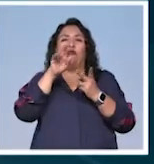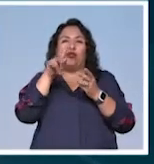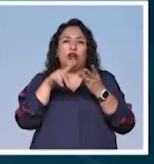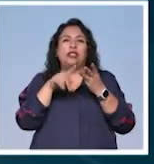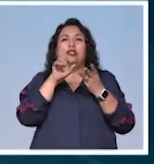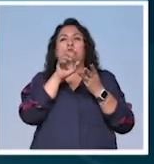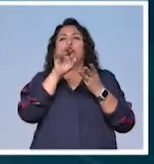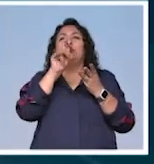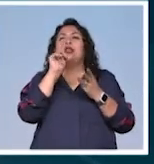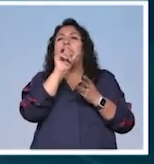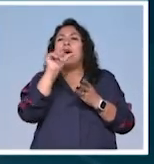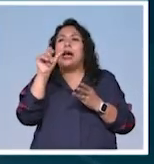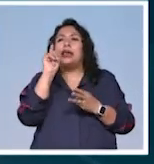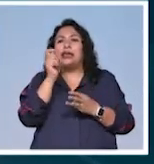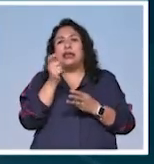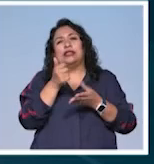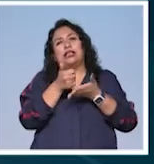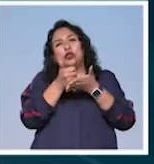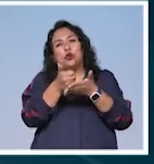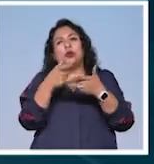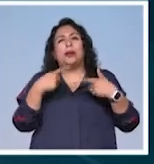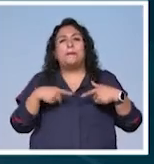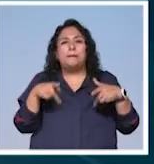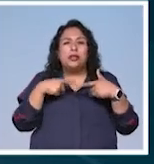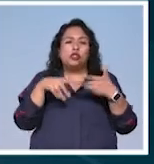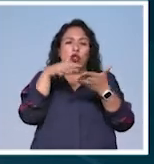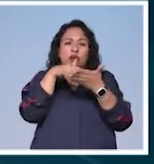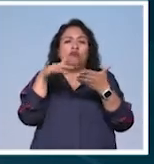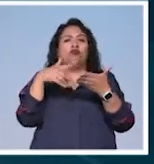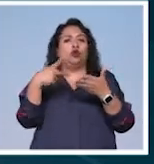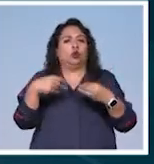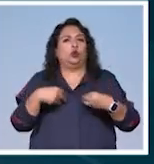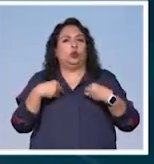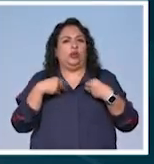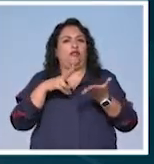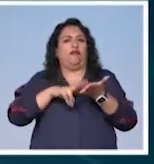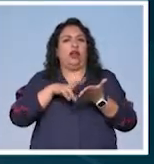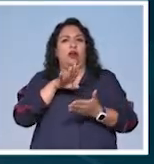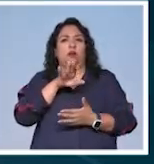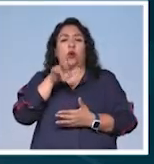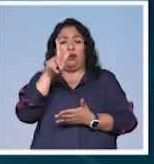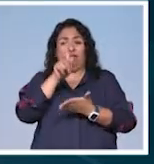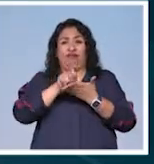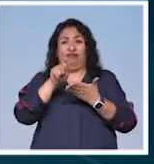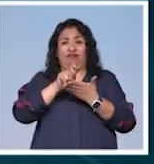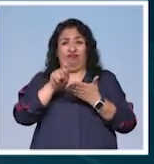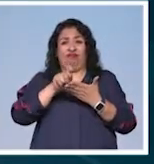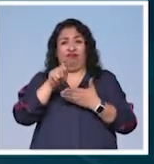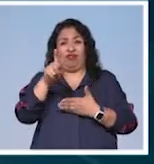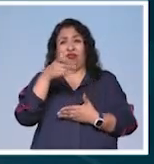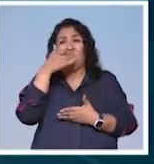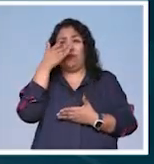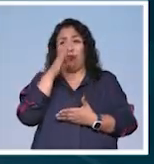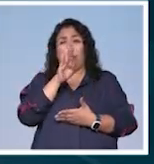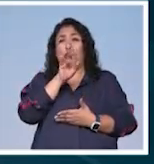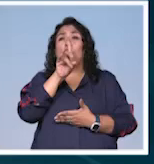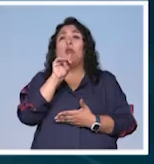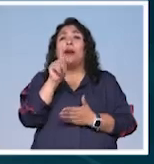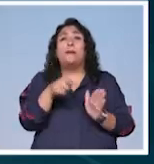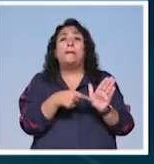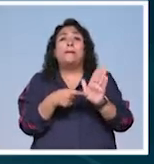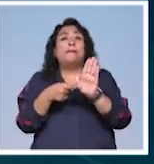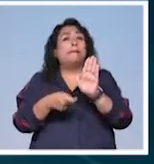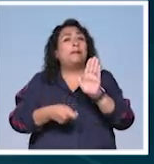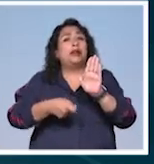sutras destinados a ayudar a los lectores a llevar una vida moral. Pues la escritura del gran ornamento floral de Buda se exhibe